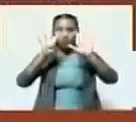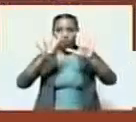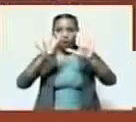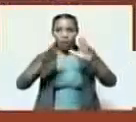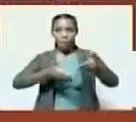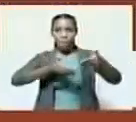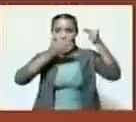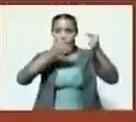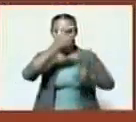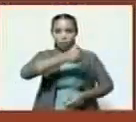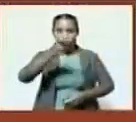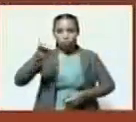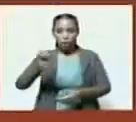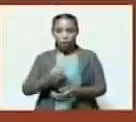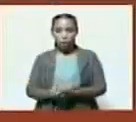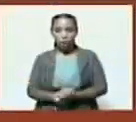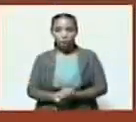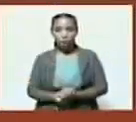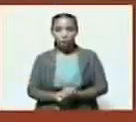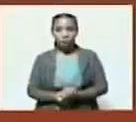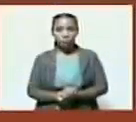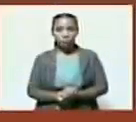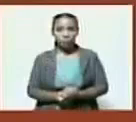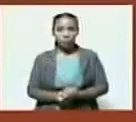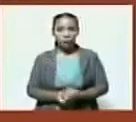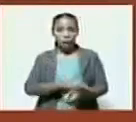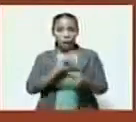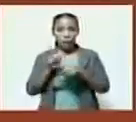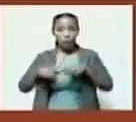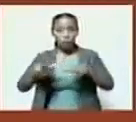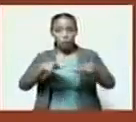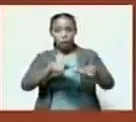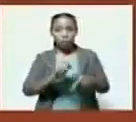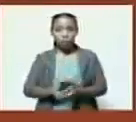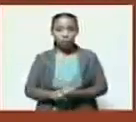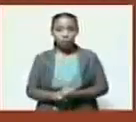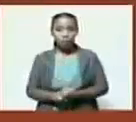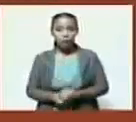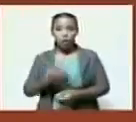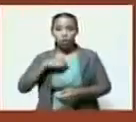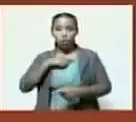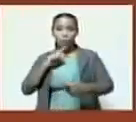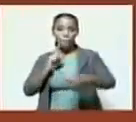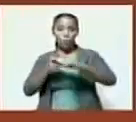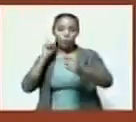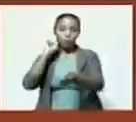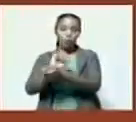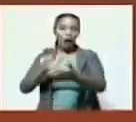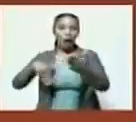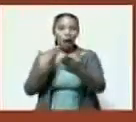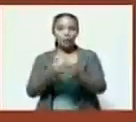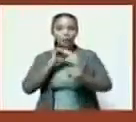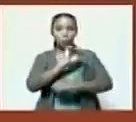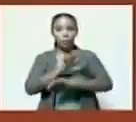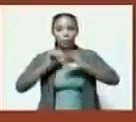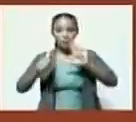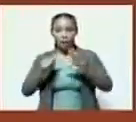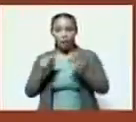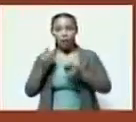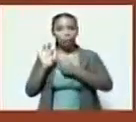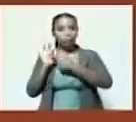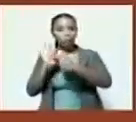nueve terroristas en esos espacios, y hemos capturado hasta 56 que han sido puestos a orden